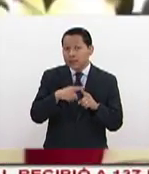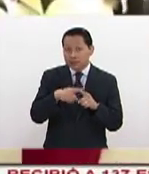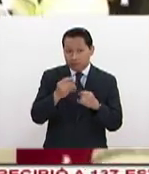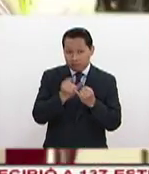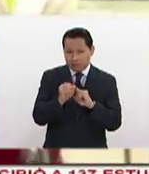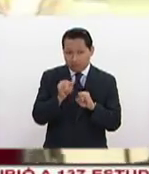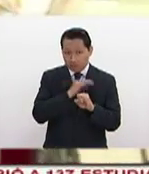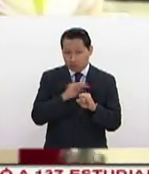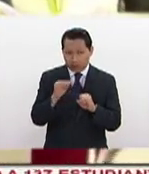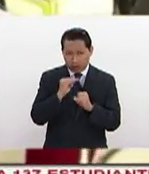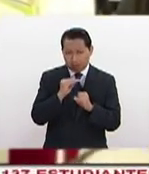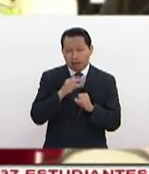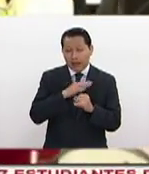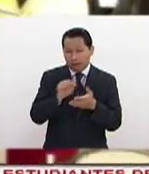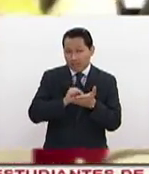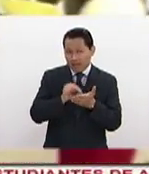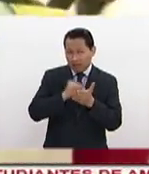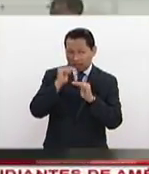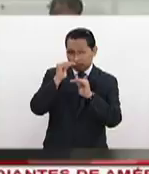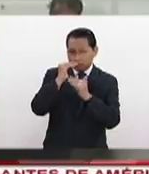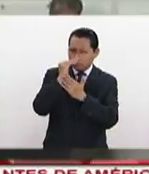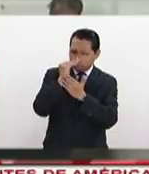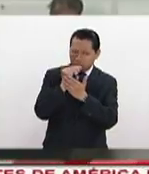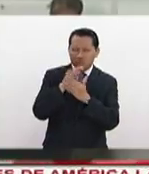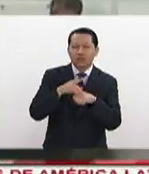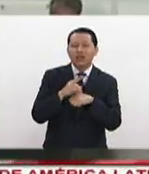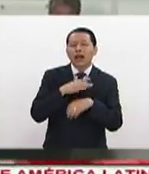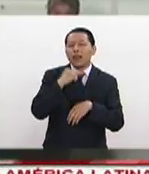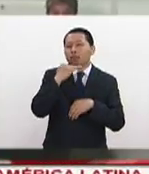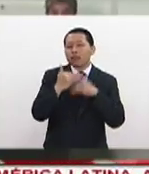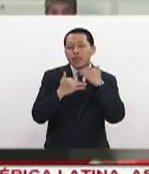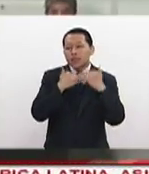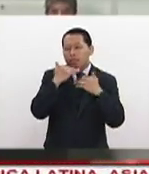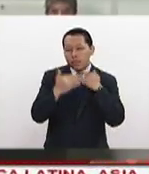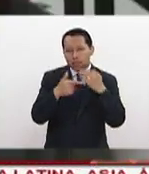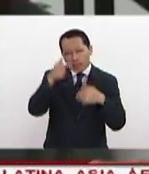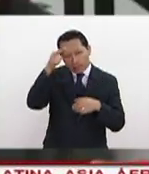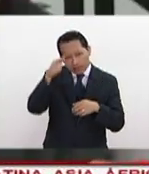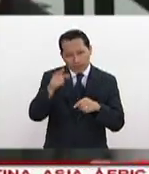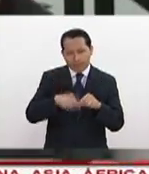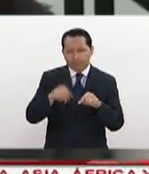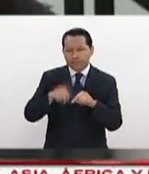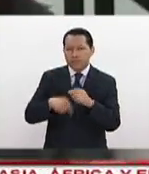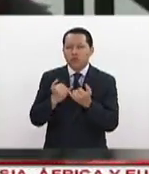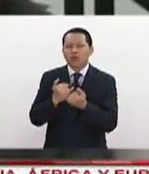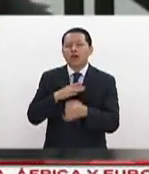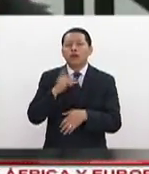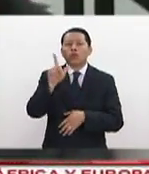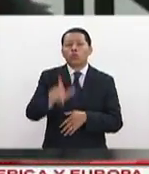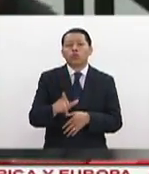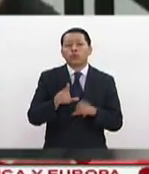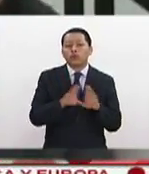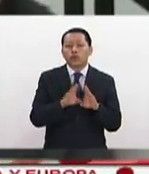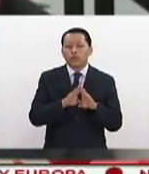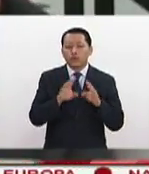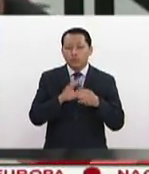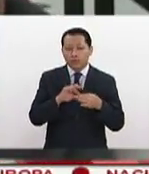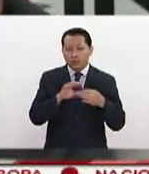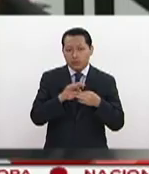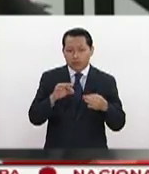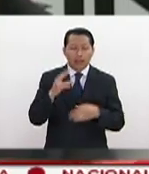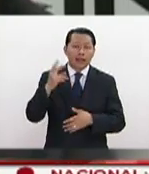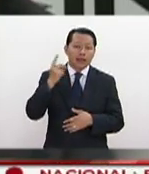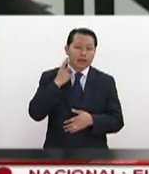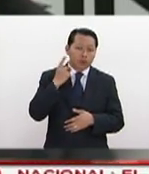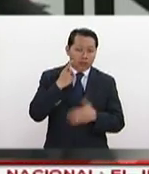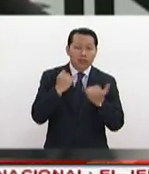candidatos independientes las firmas irregulares que hayan recabado. Agregó que el lunes se darán a conocer los nombres de los aspirantes a